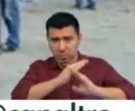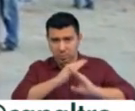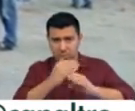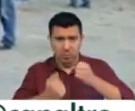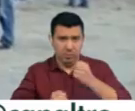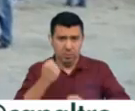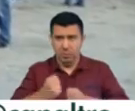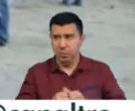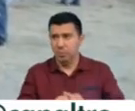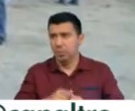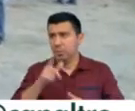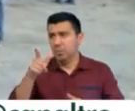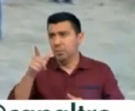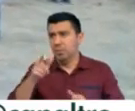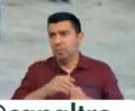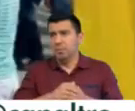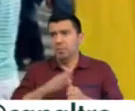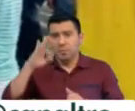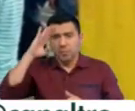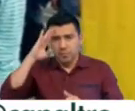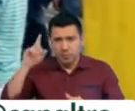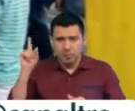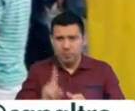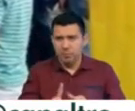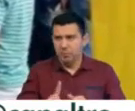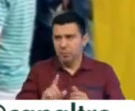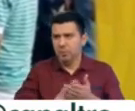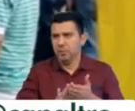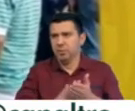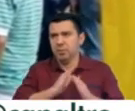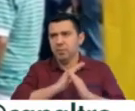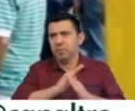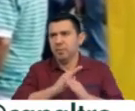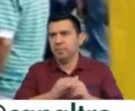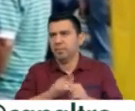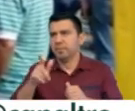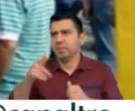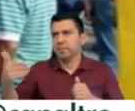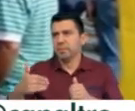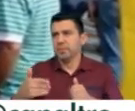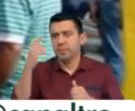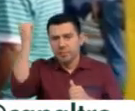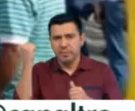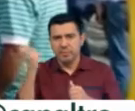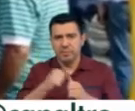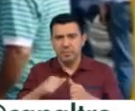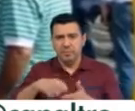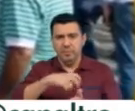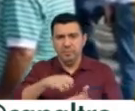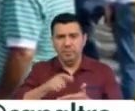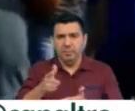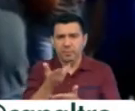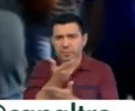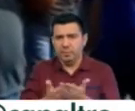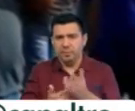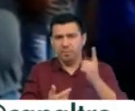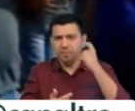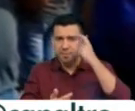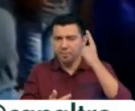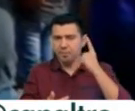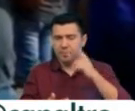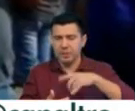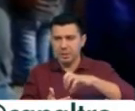en la zona impidió que se diera este hecho. Lo cierto es que los representantes de los camioneros en Norte de Santander exigen que el gobierno nacional